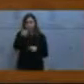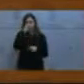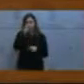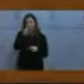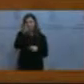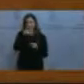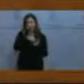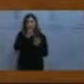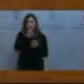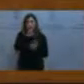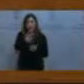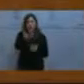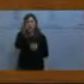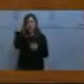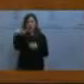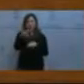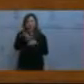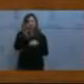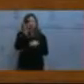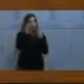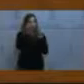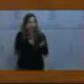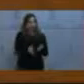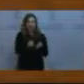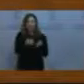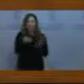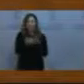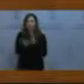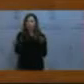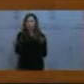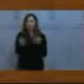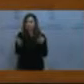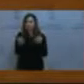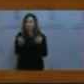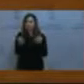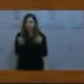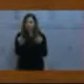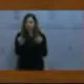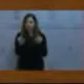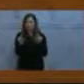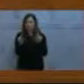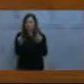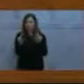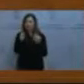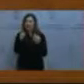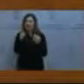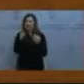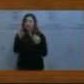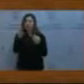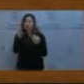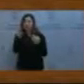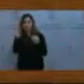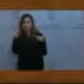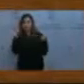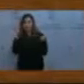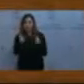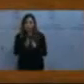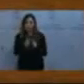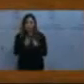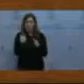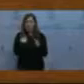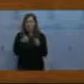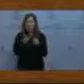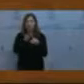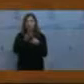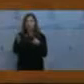supuso una reducción de determinados tramos del IRPF, las cuestiones que planteaba el Partido Popular, deducciones por la adquisición de materiales